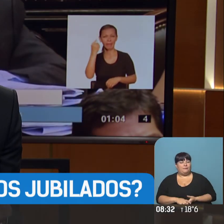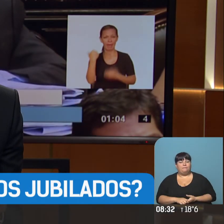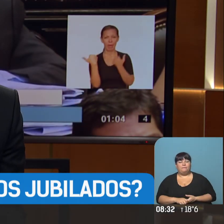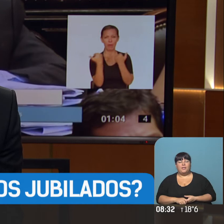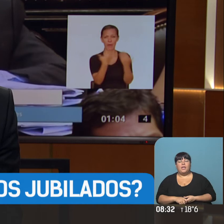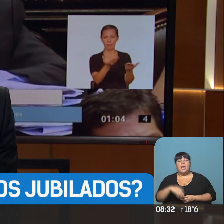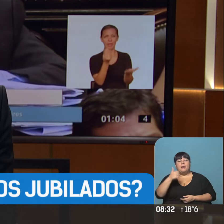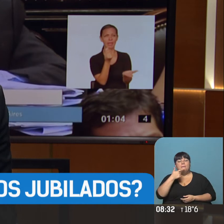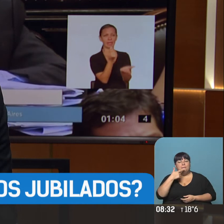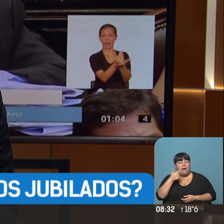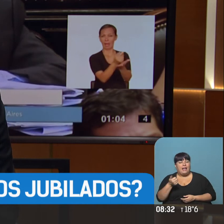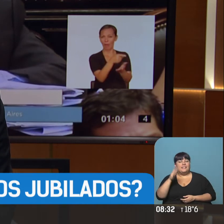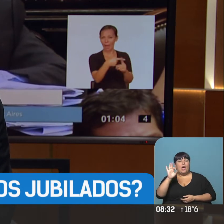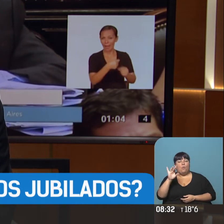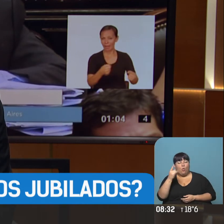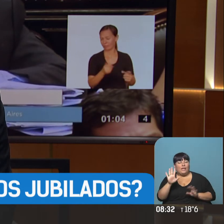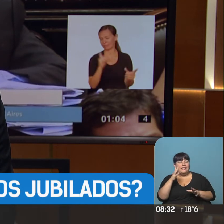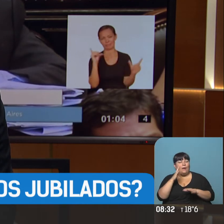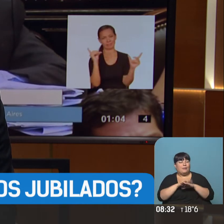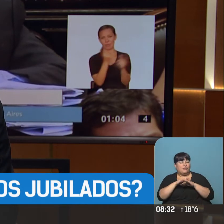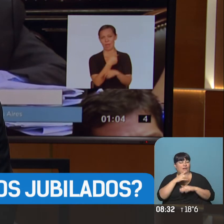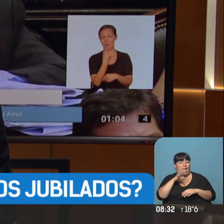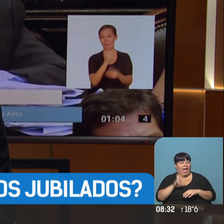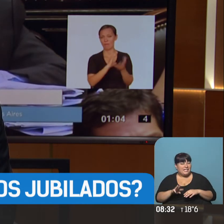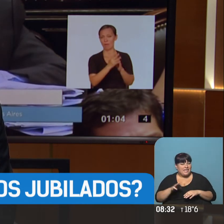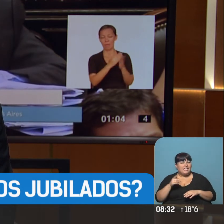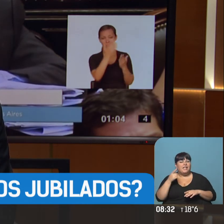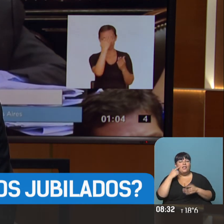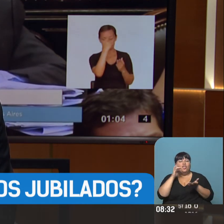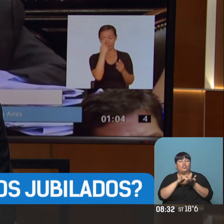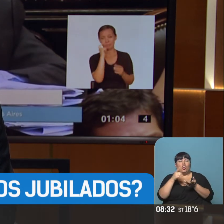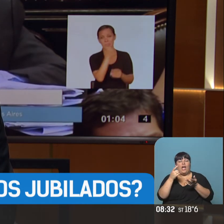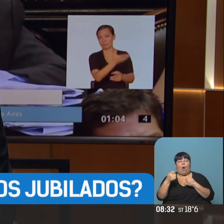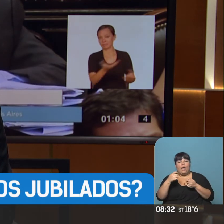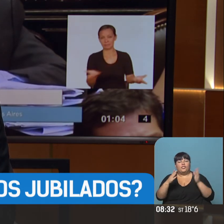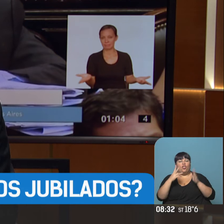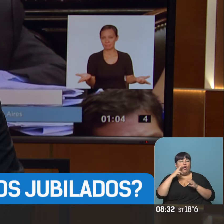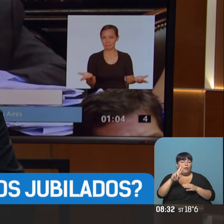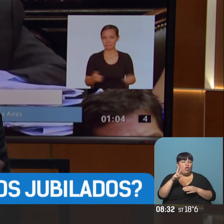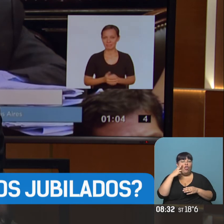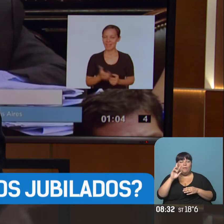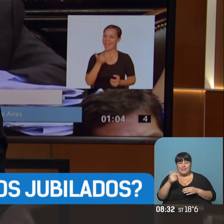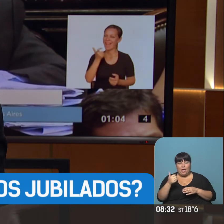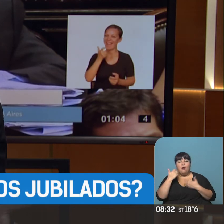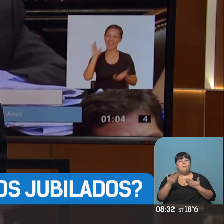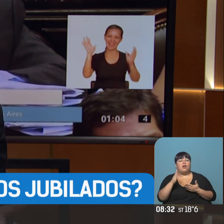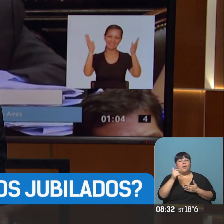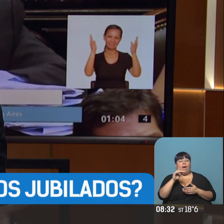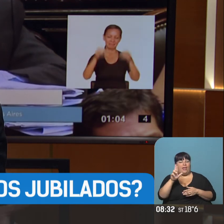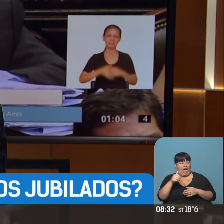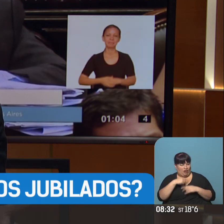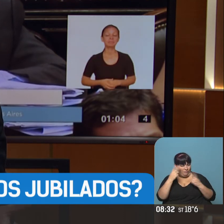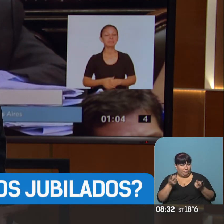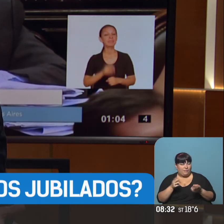cuando Massa y Vudú estaban al frente del ANSES, pisaron las jubilaciones en el periodo 2002-2006. Por eso salió Badaro.